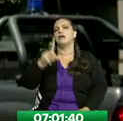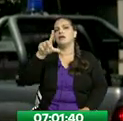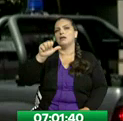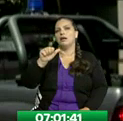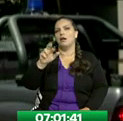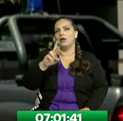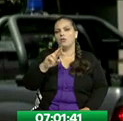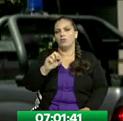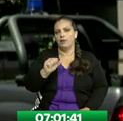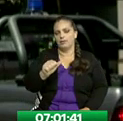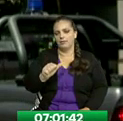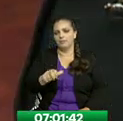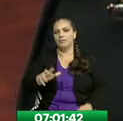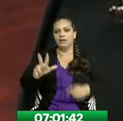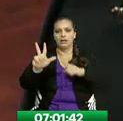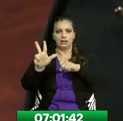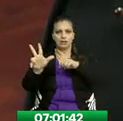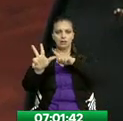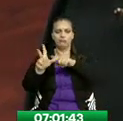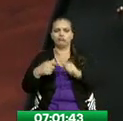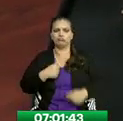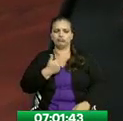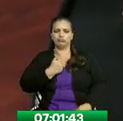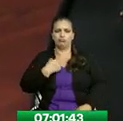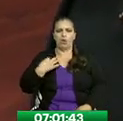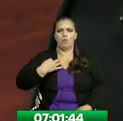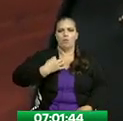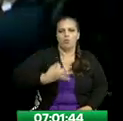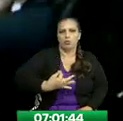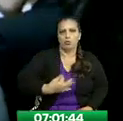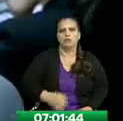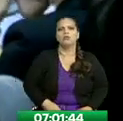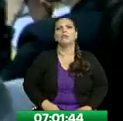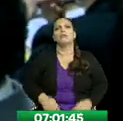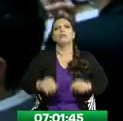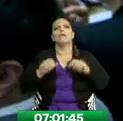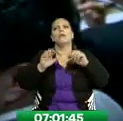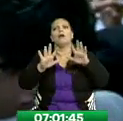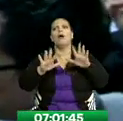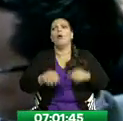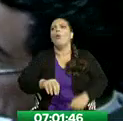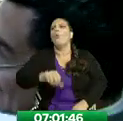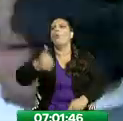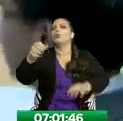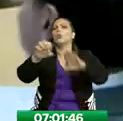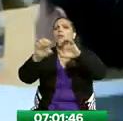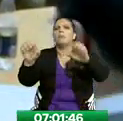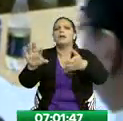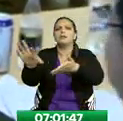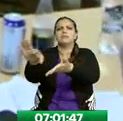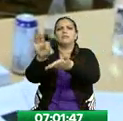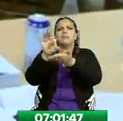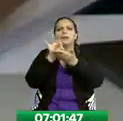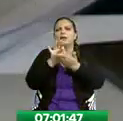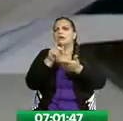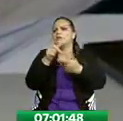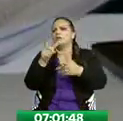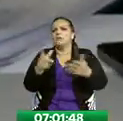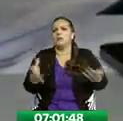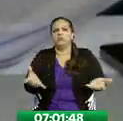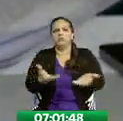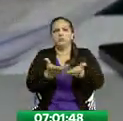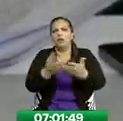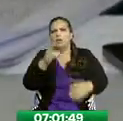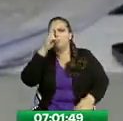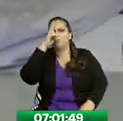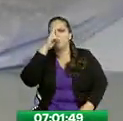A ellos se suman representantes de empresas privadas. Se presume que por soborno se movilizaron cerca de 10 millones de dólares.